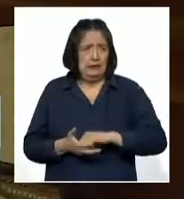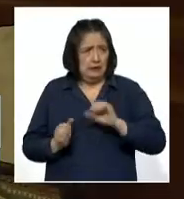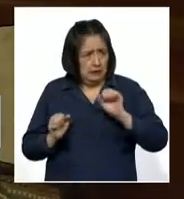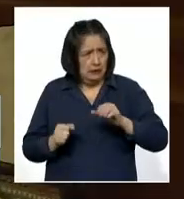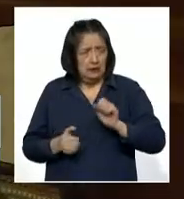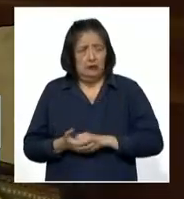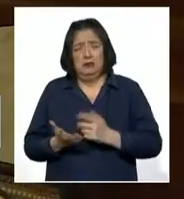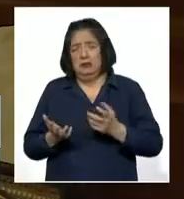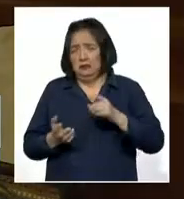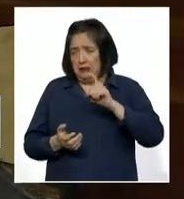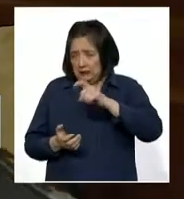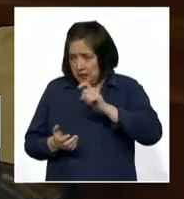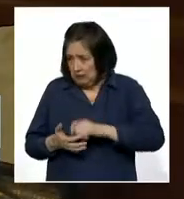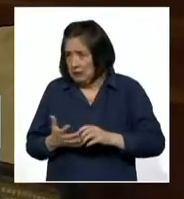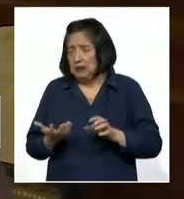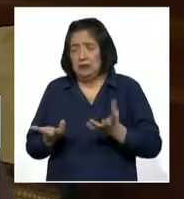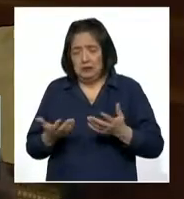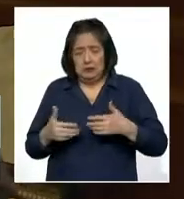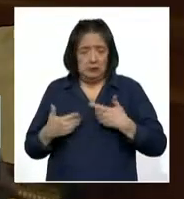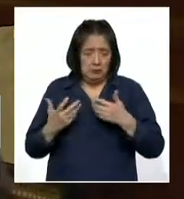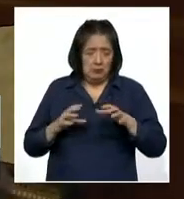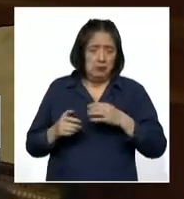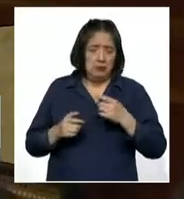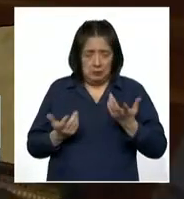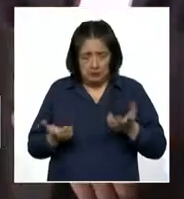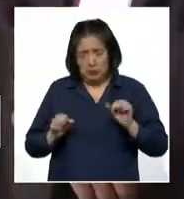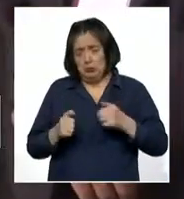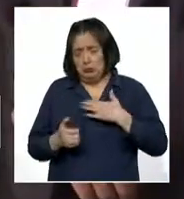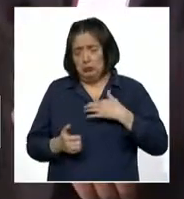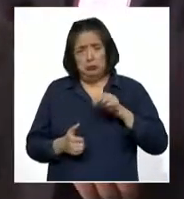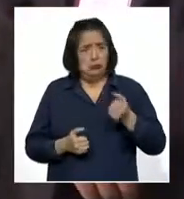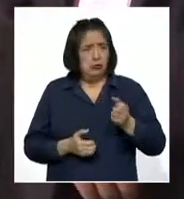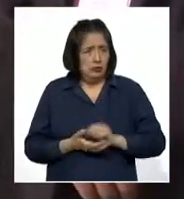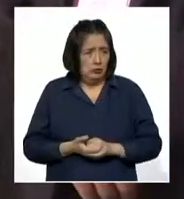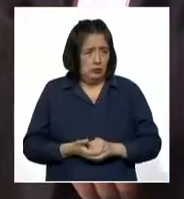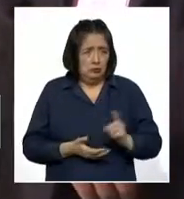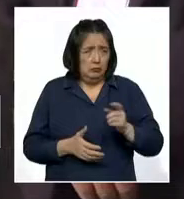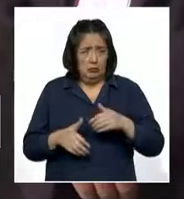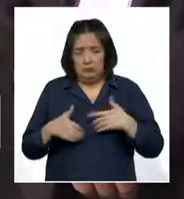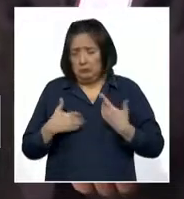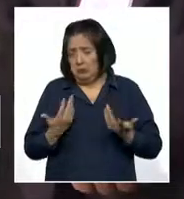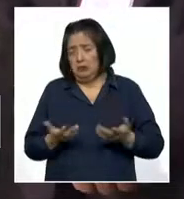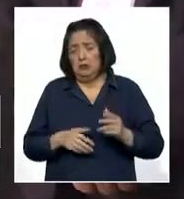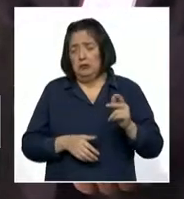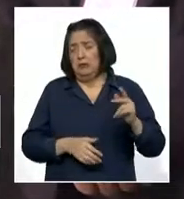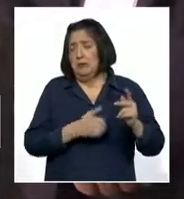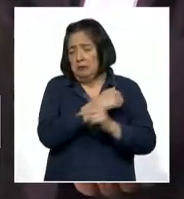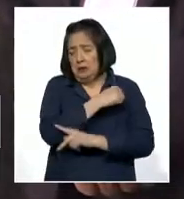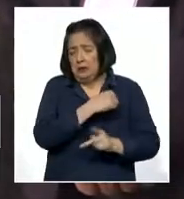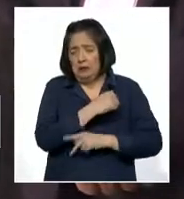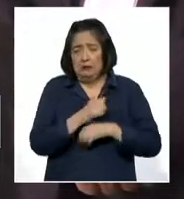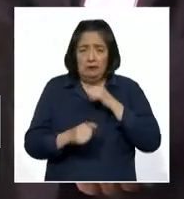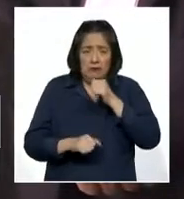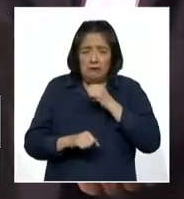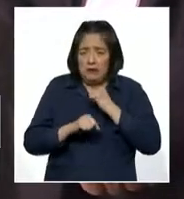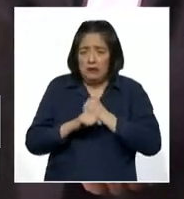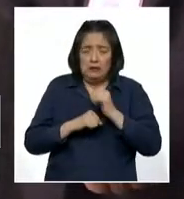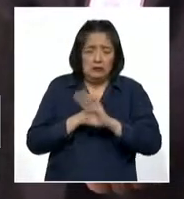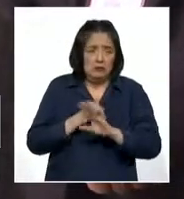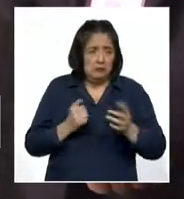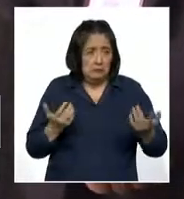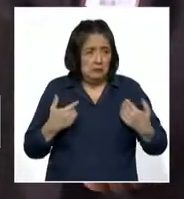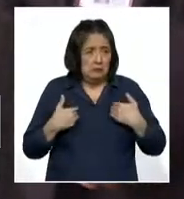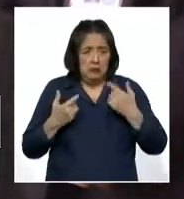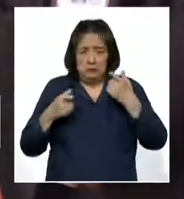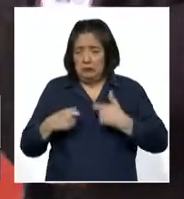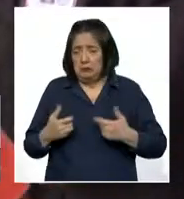requieren pues facultades legislativas para intervenir. Mi posición es a favor. Que no podemos tener un país inseguro donde uno no